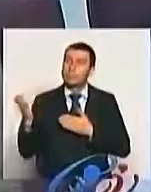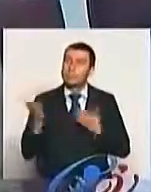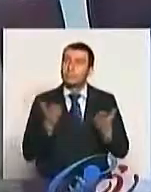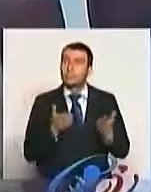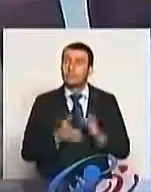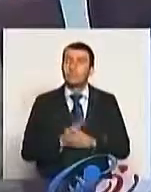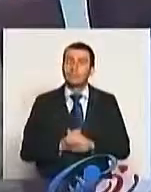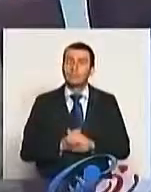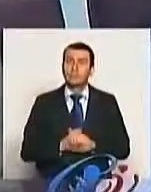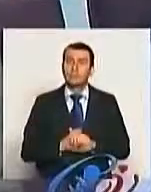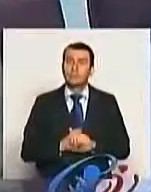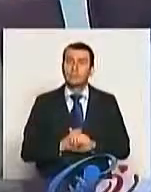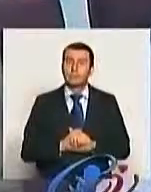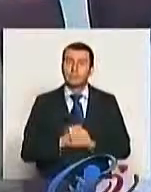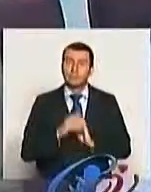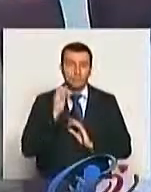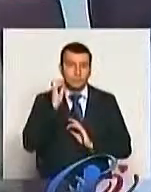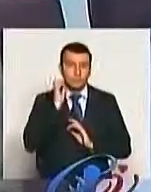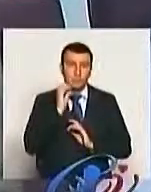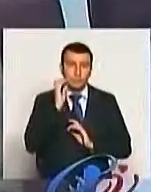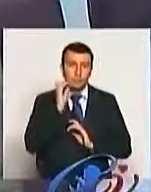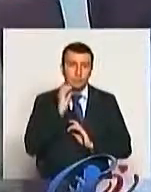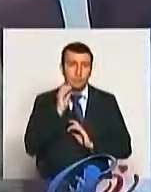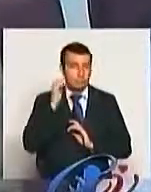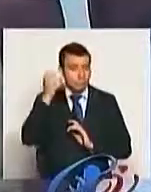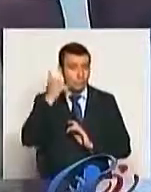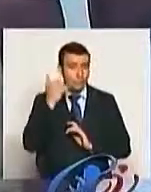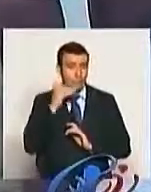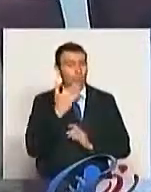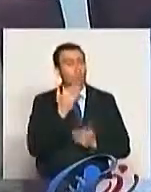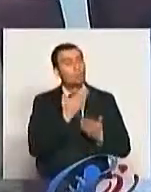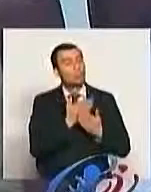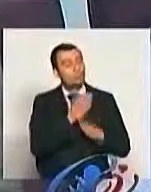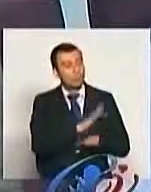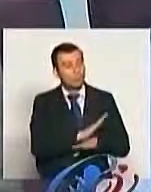pregunta. Sí, buenas tardes. Buenas tardes.